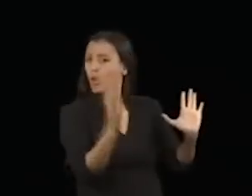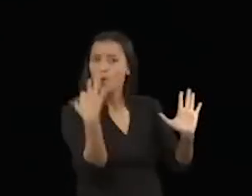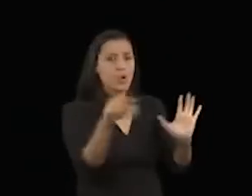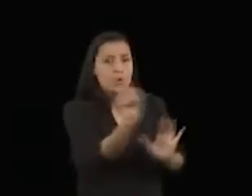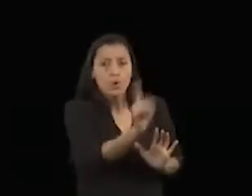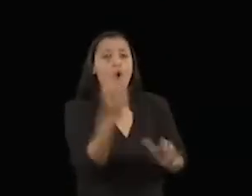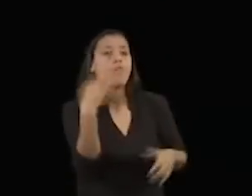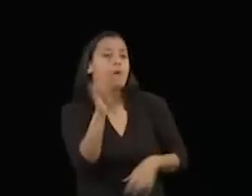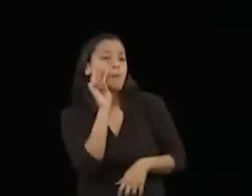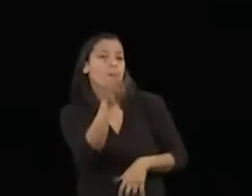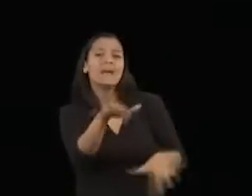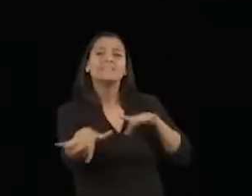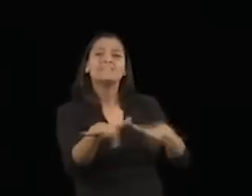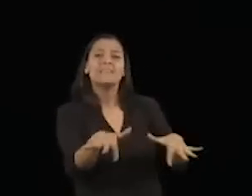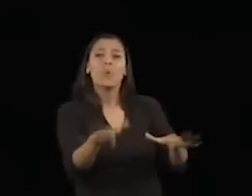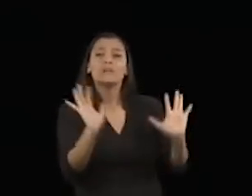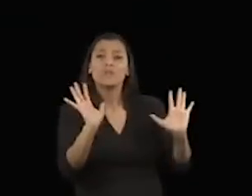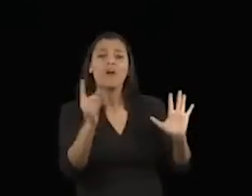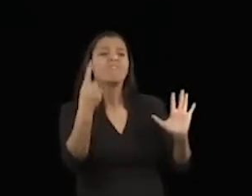lo está haciendo.